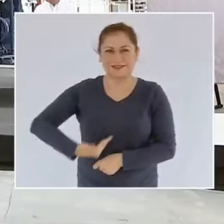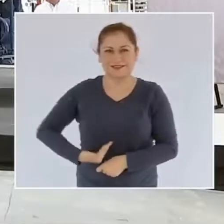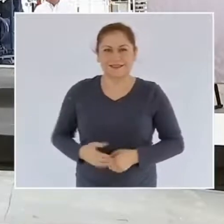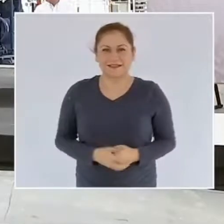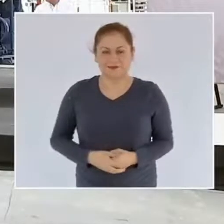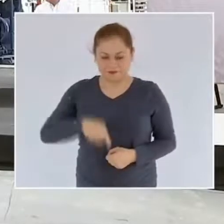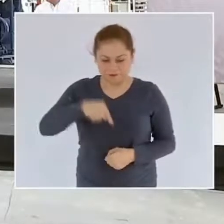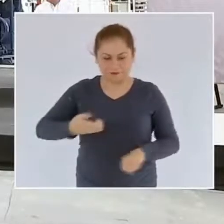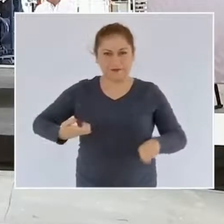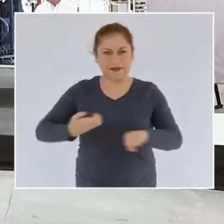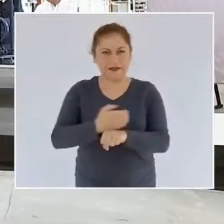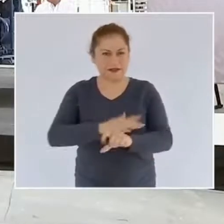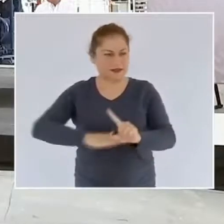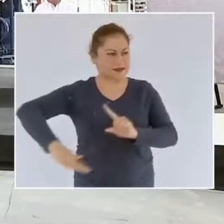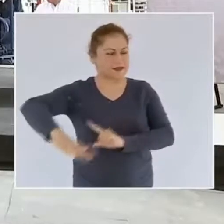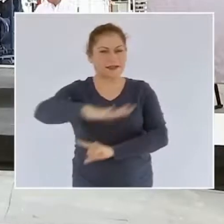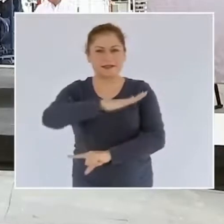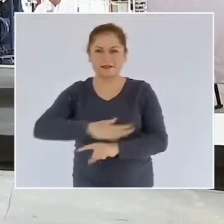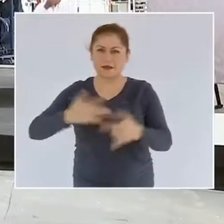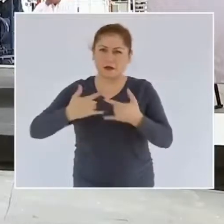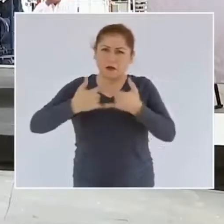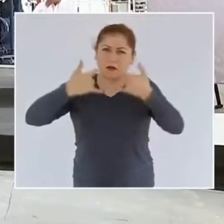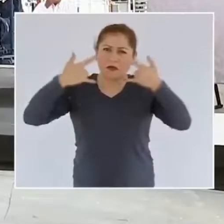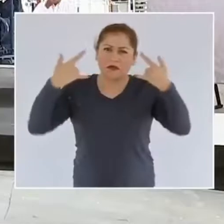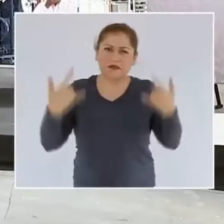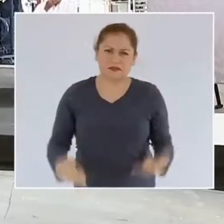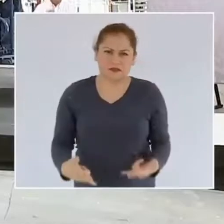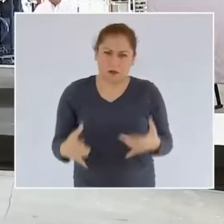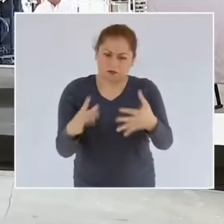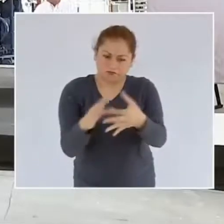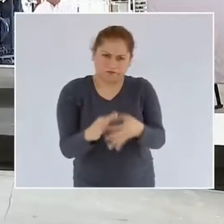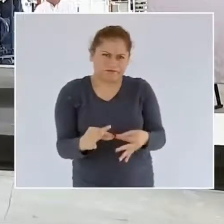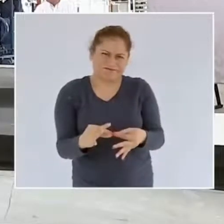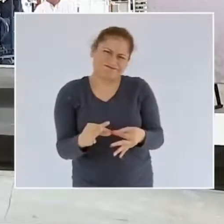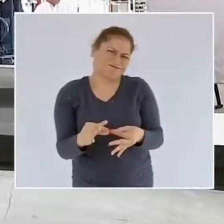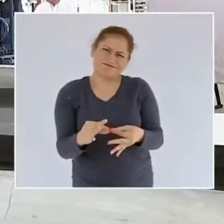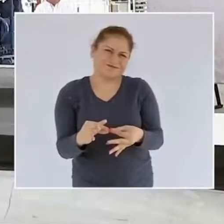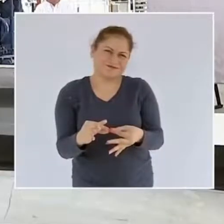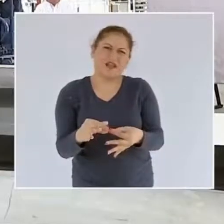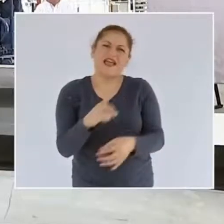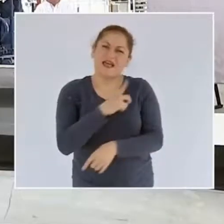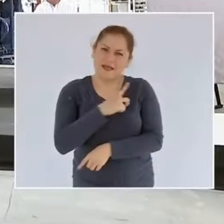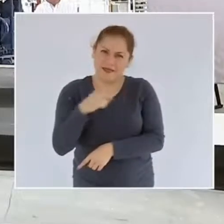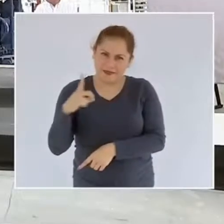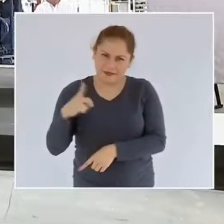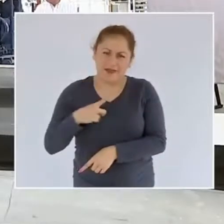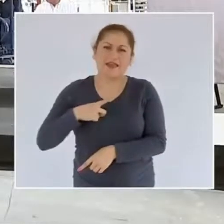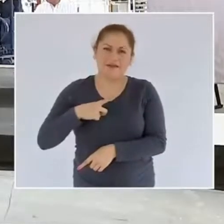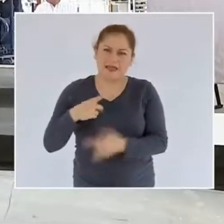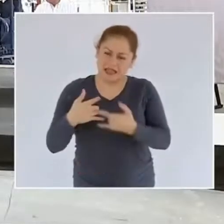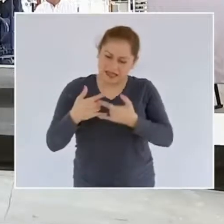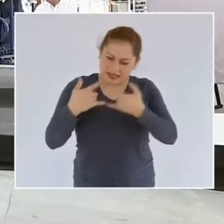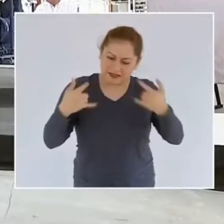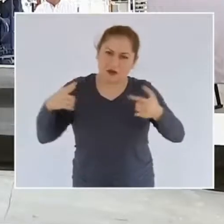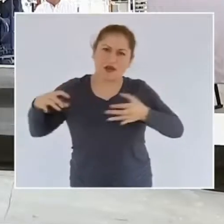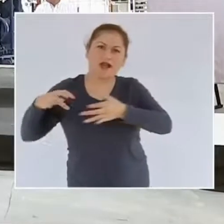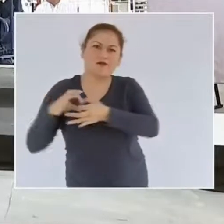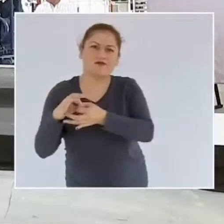estado cuya historia no puede explicarse si no se hace igualmente la historia del petróleo en